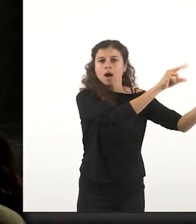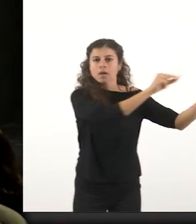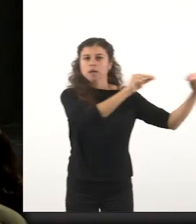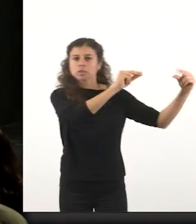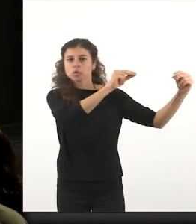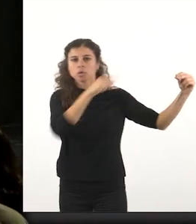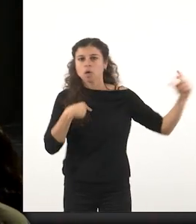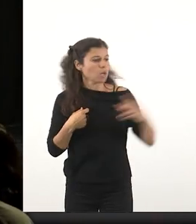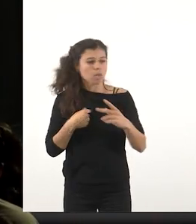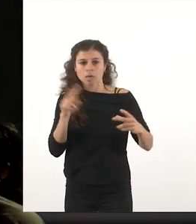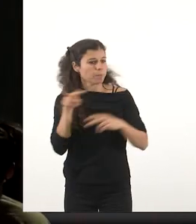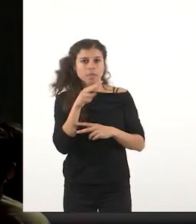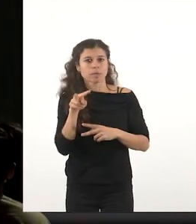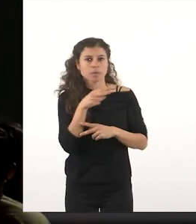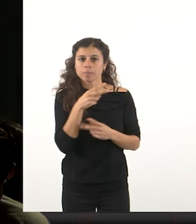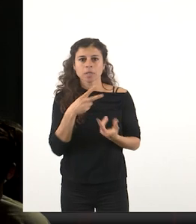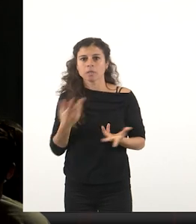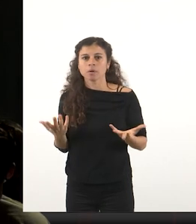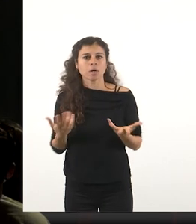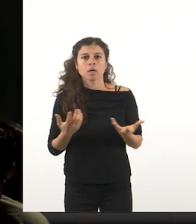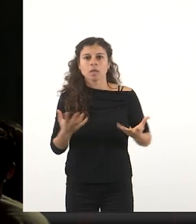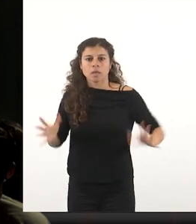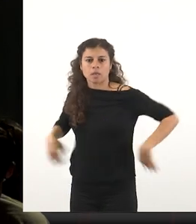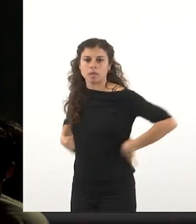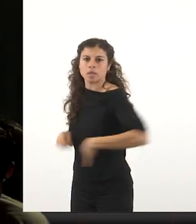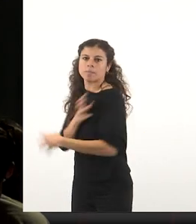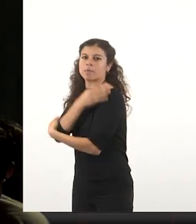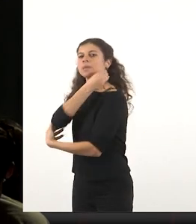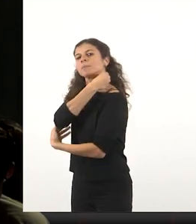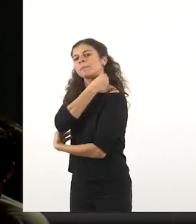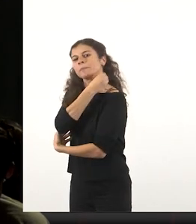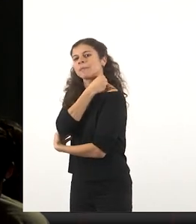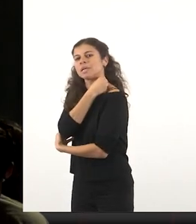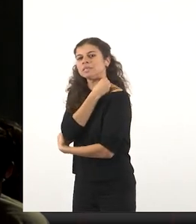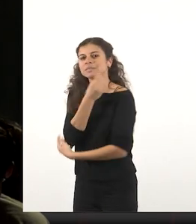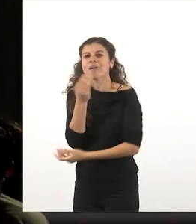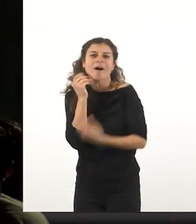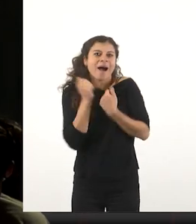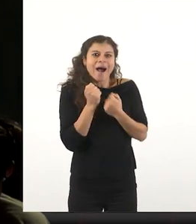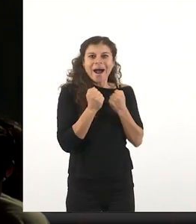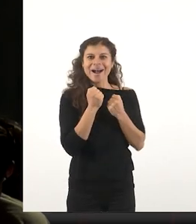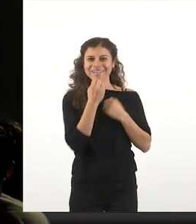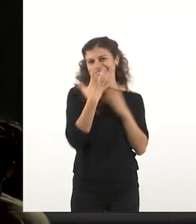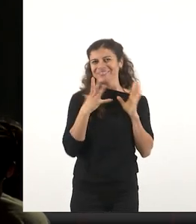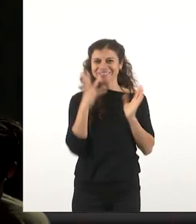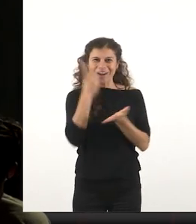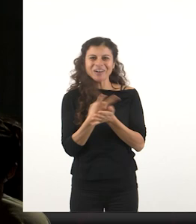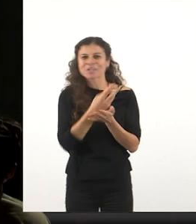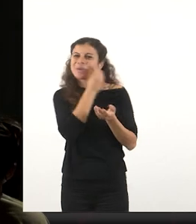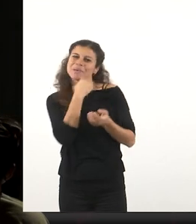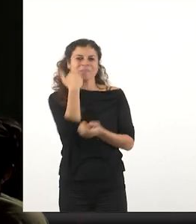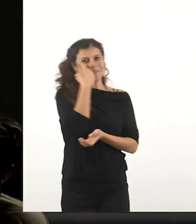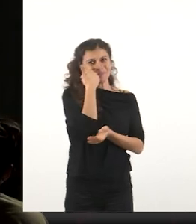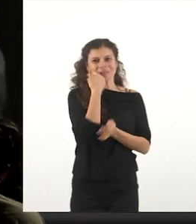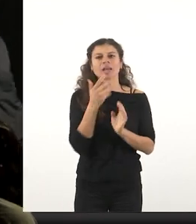viene, de si no viene. Cuando veo que viene, hago como que no lo he visto, pero cuando me agarra por atrás y me da el beso por el cuello, digo, uy, y luego lo hablamos. Y otra vez, muy guay. Hasta que van a cerrar la